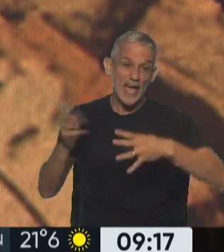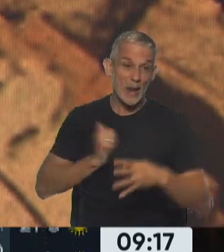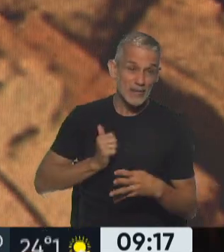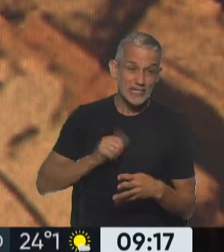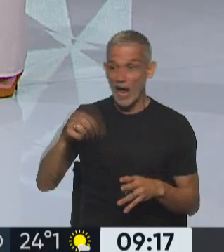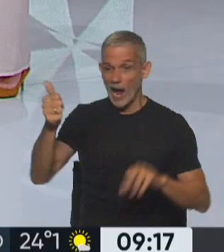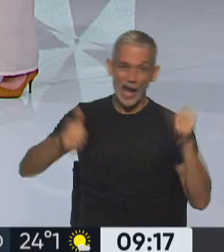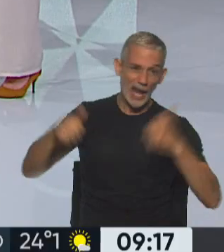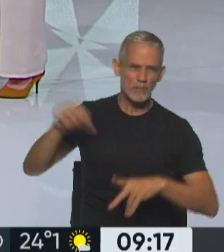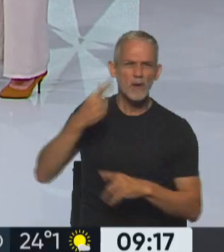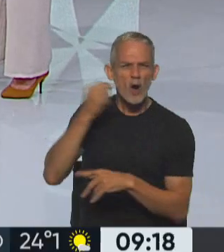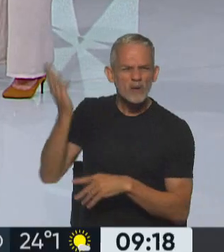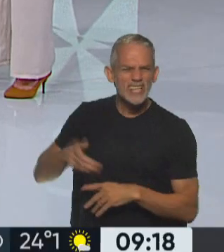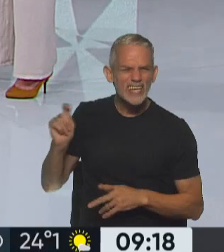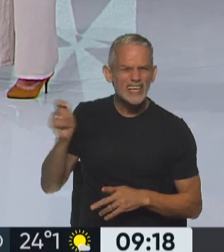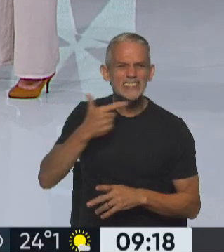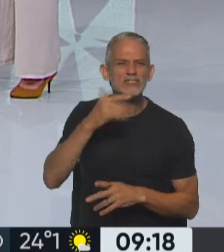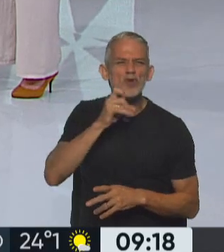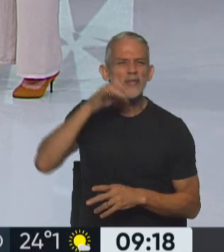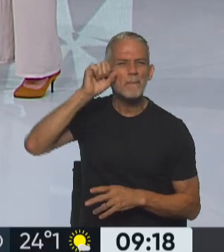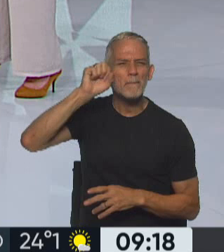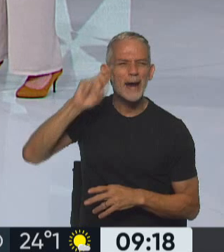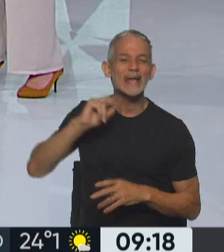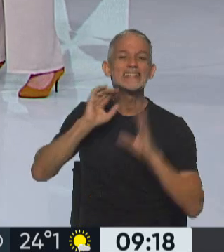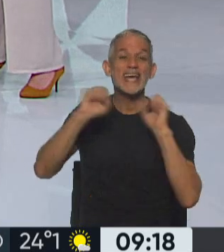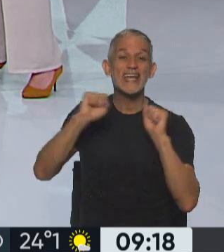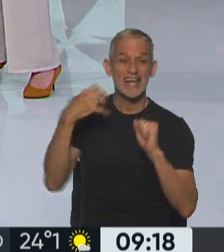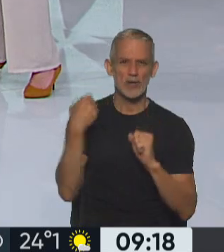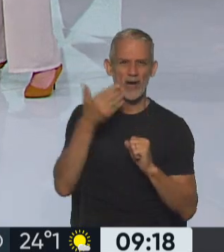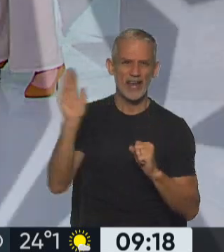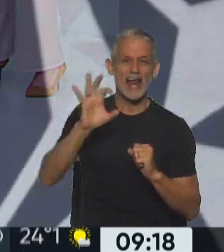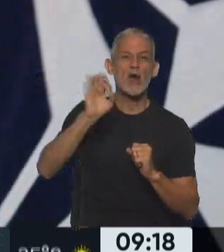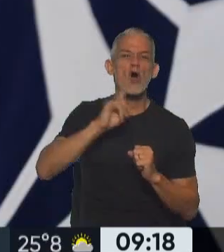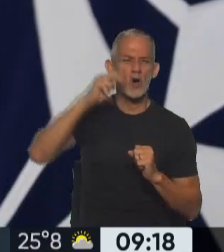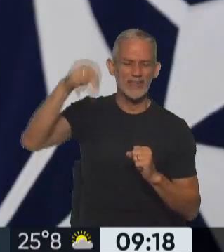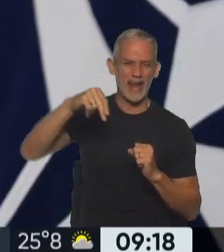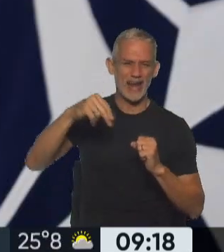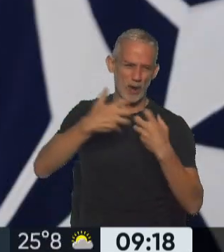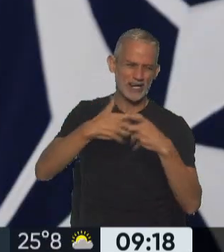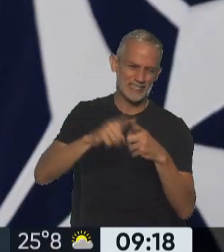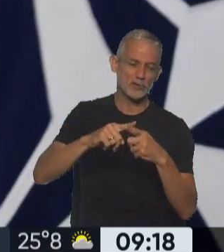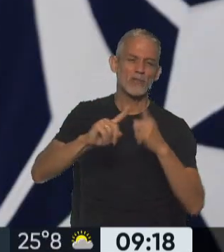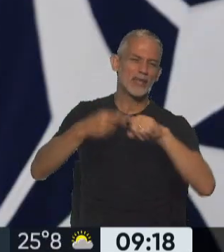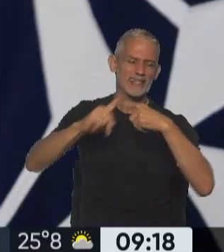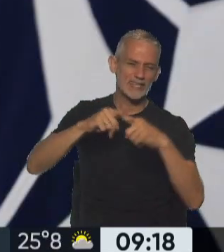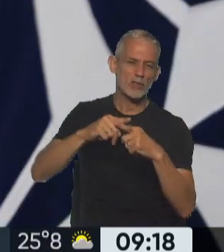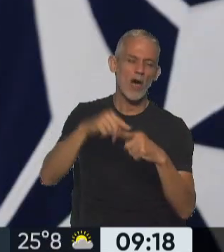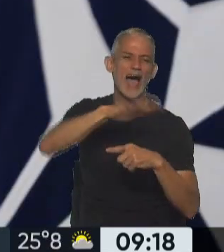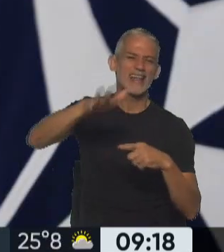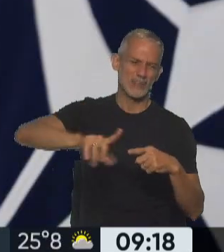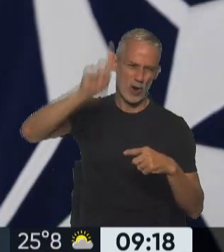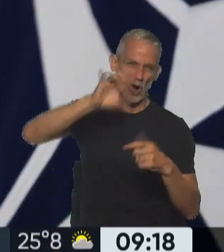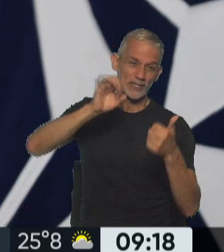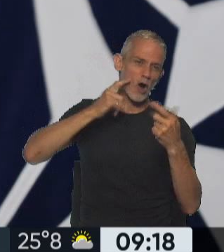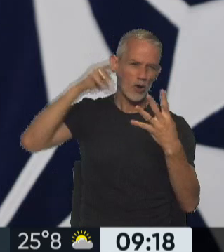¿Quién es este hombre? Es John Stoltenberg, que es el secretario general de la Organización del Tratado del Atlántico Norte.